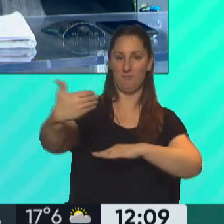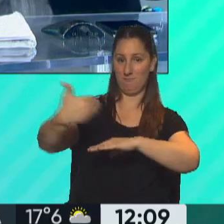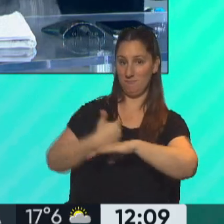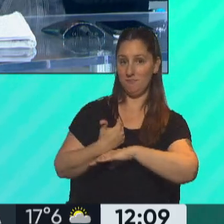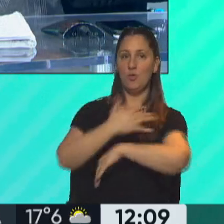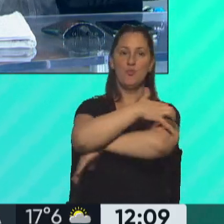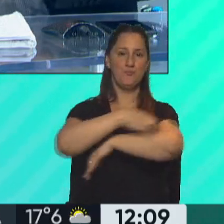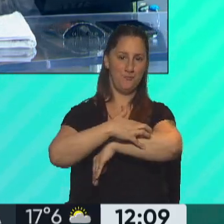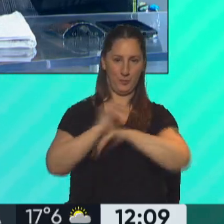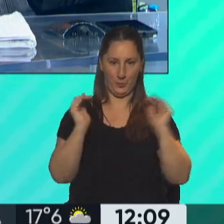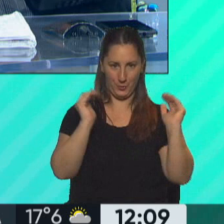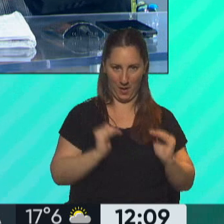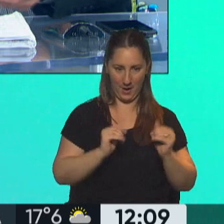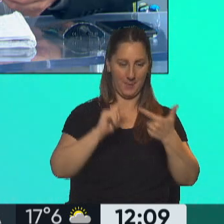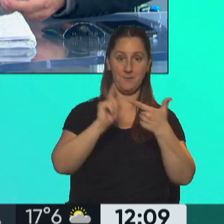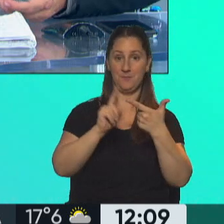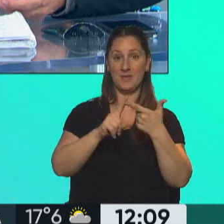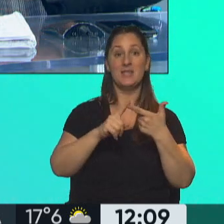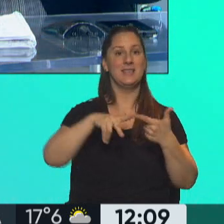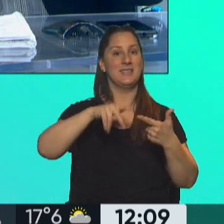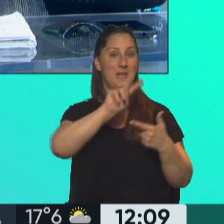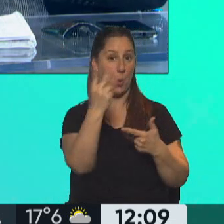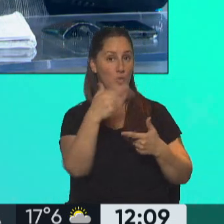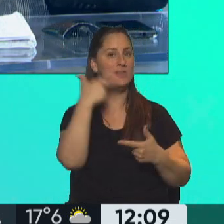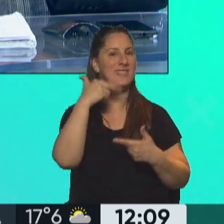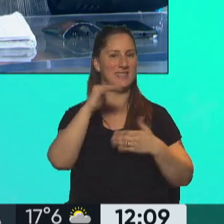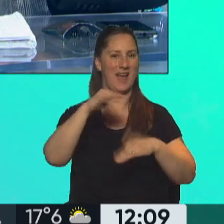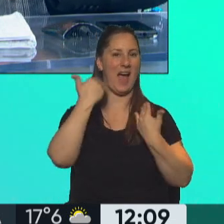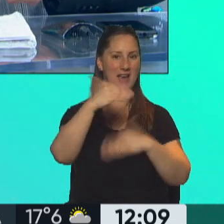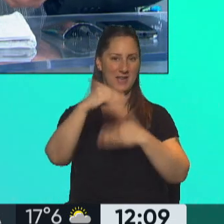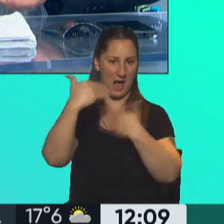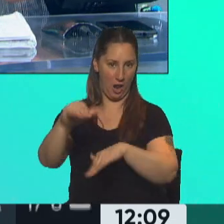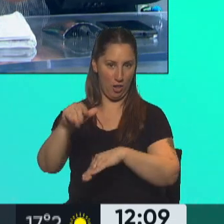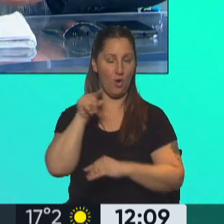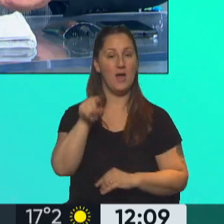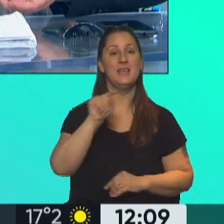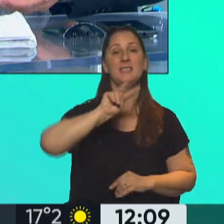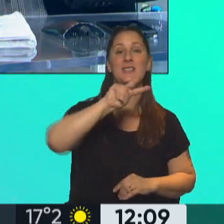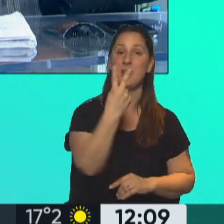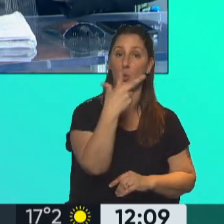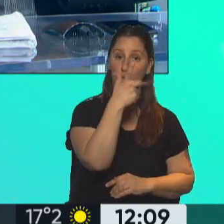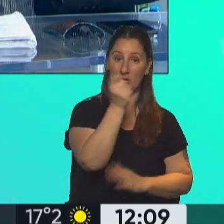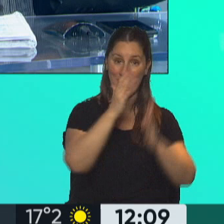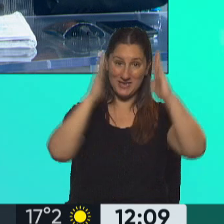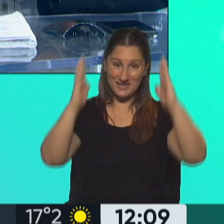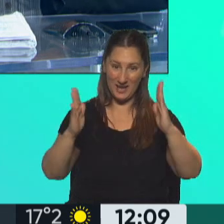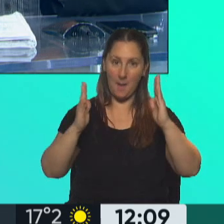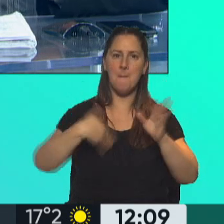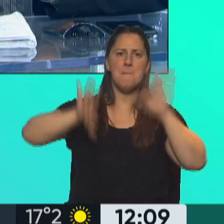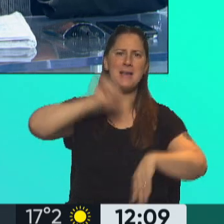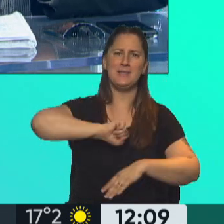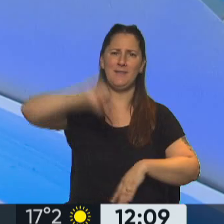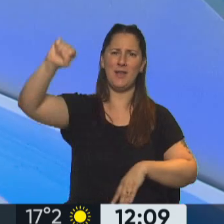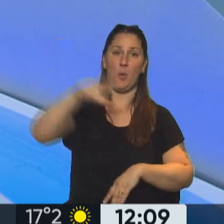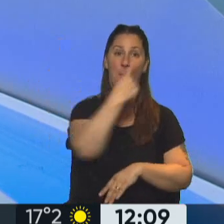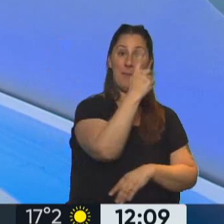la pobreza. El segundo es sin aguinaldo, pero además este año se dio que el segundo trimestre del año fue un año mucho más inflacionario que el